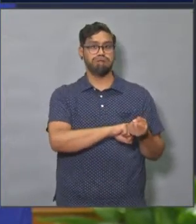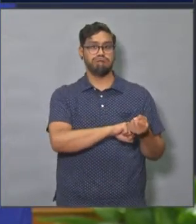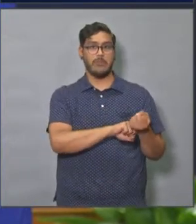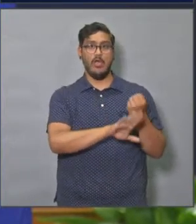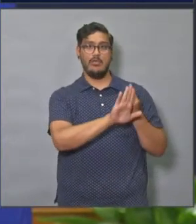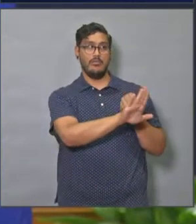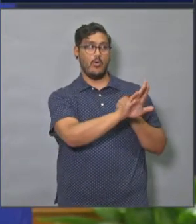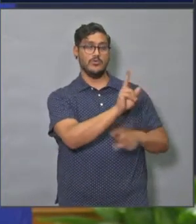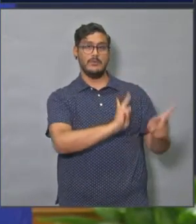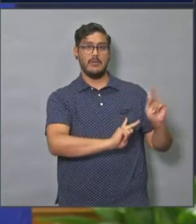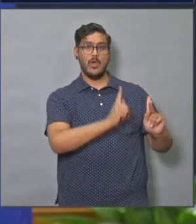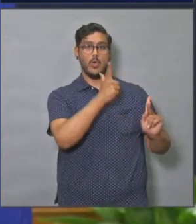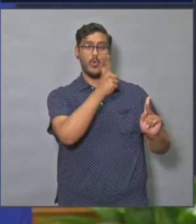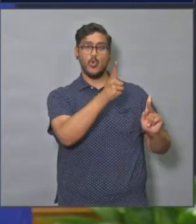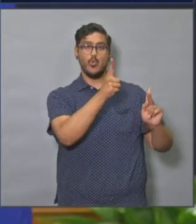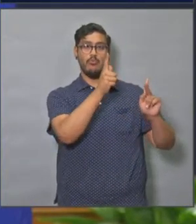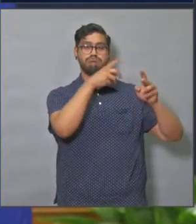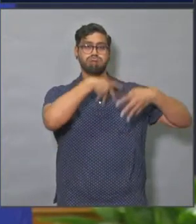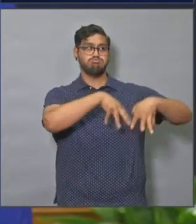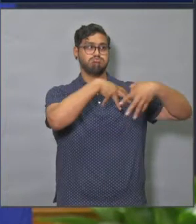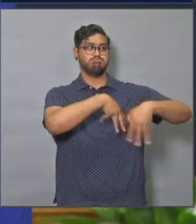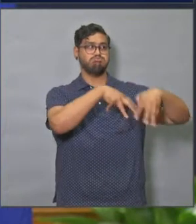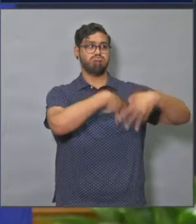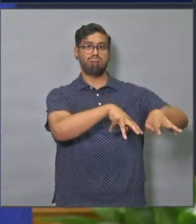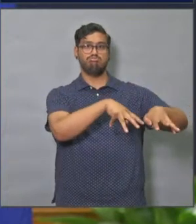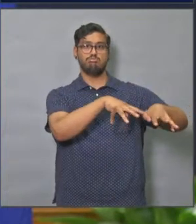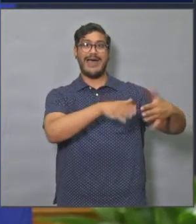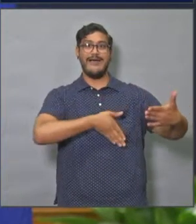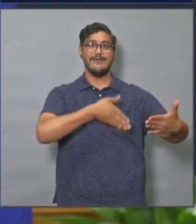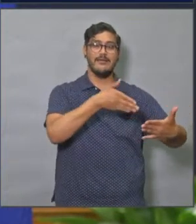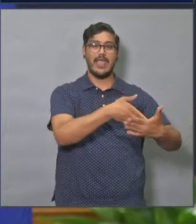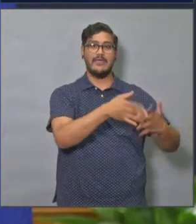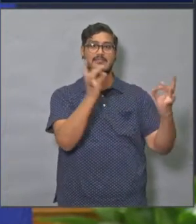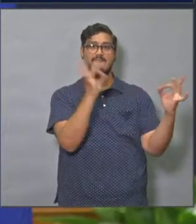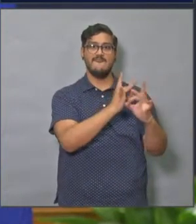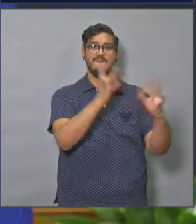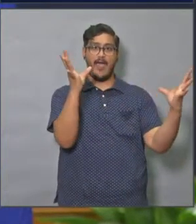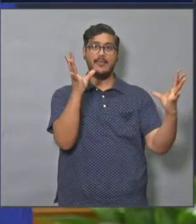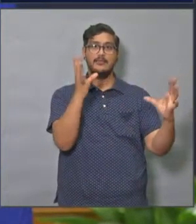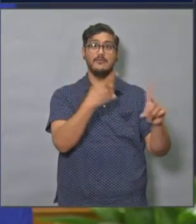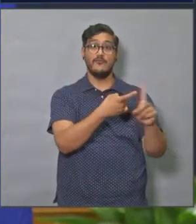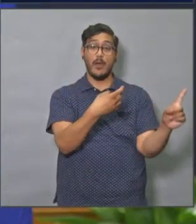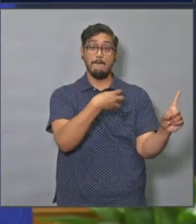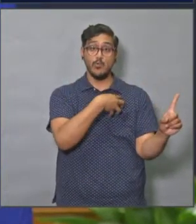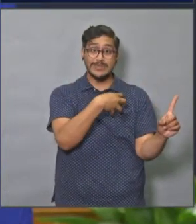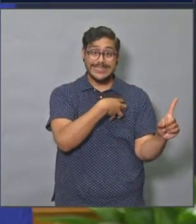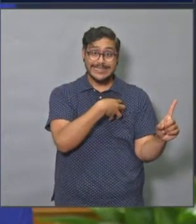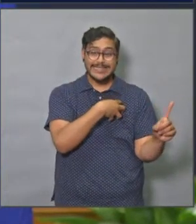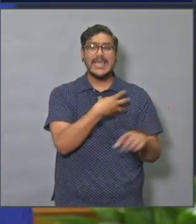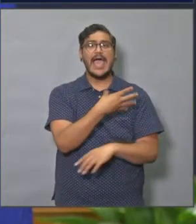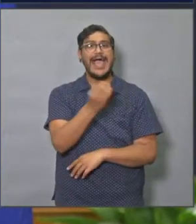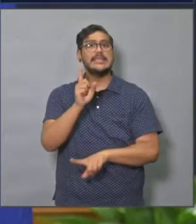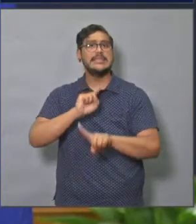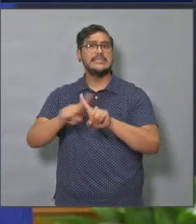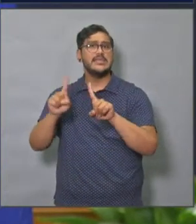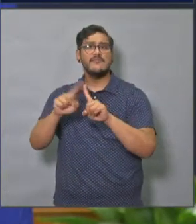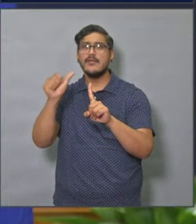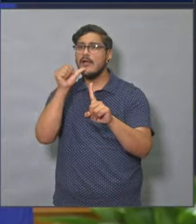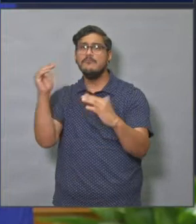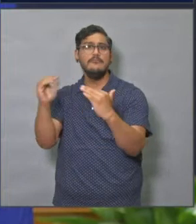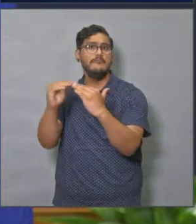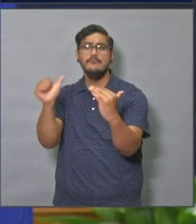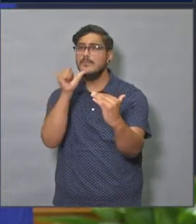marchan contra la violencia de la policía y contra las injusticias que enfrentan cada día las